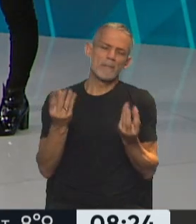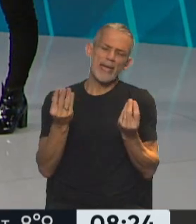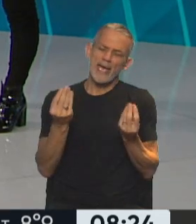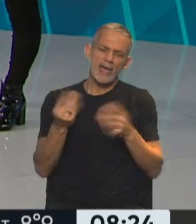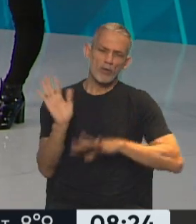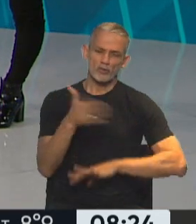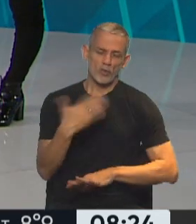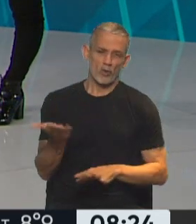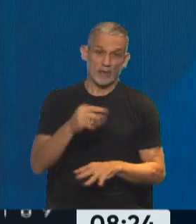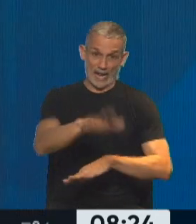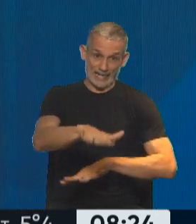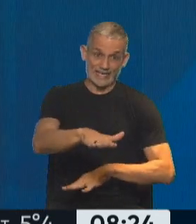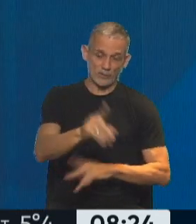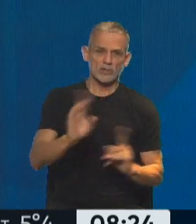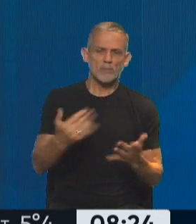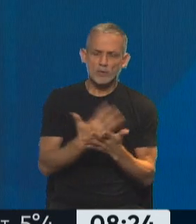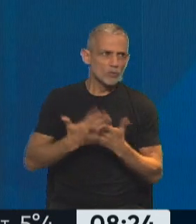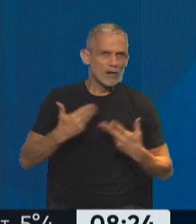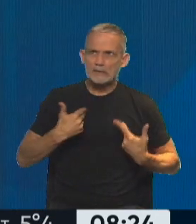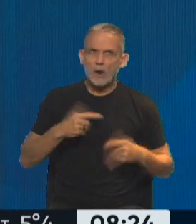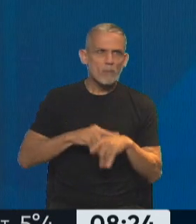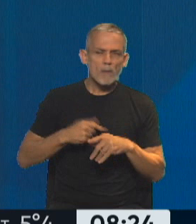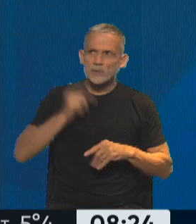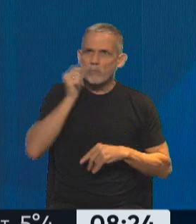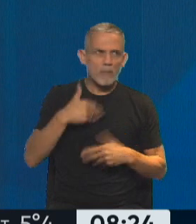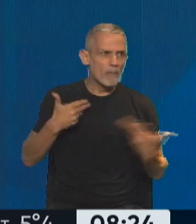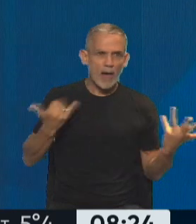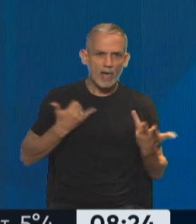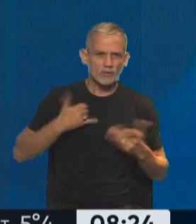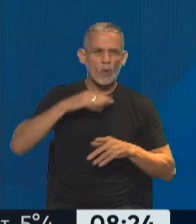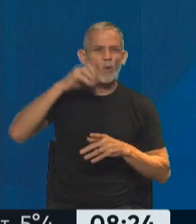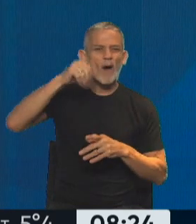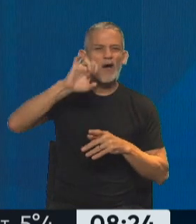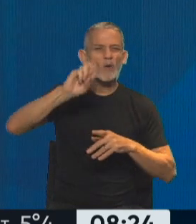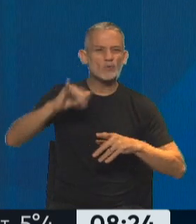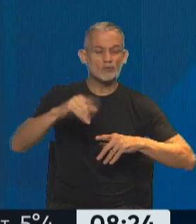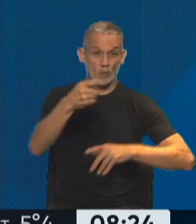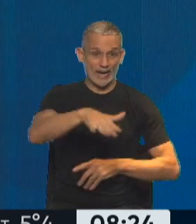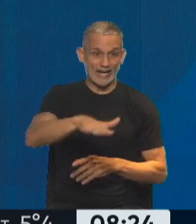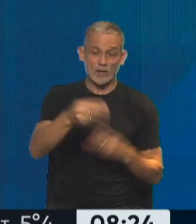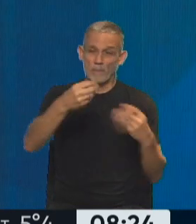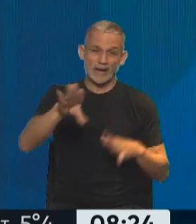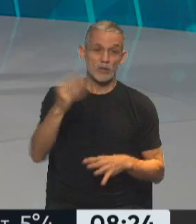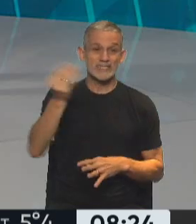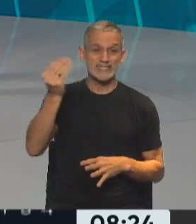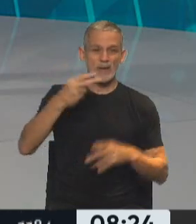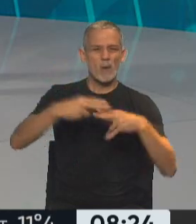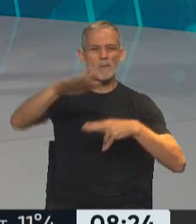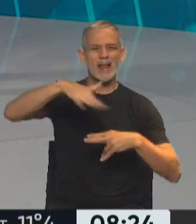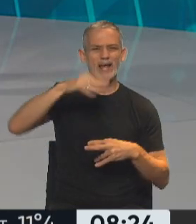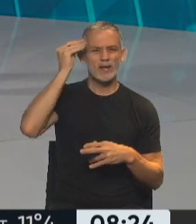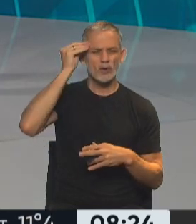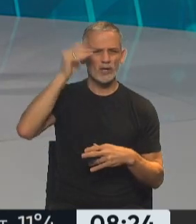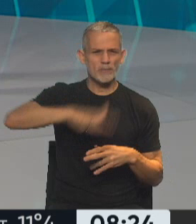la pesadilla es para el niño o la niña. Qué feo momento. Bien. Es el que vivió Juan Cruz, un niño que se perdió el sábado en la plaza de San Telmo. Y